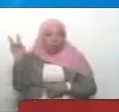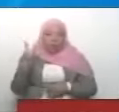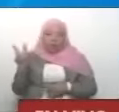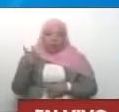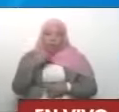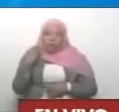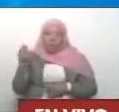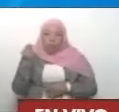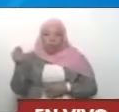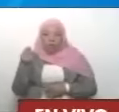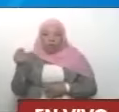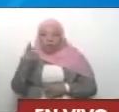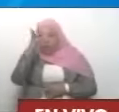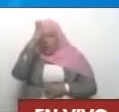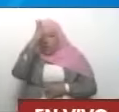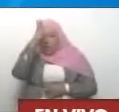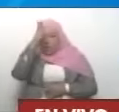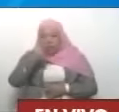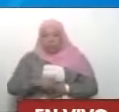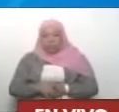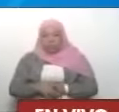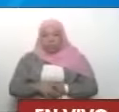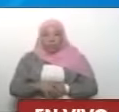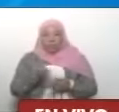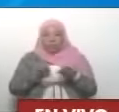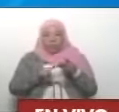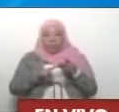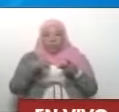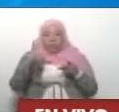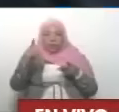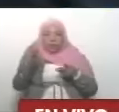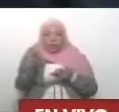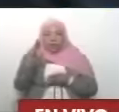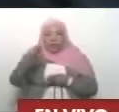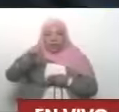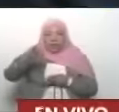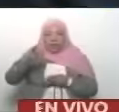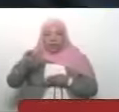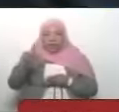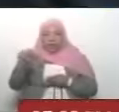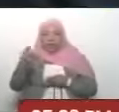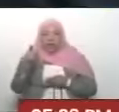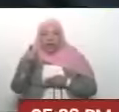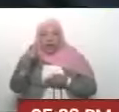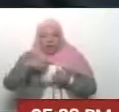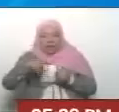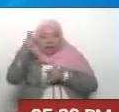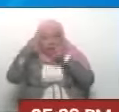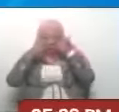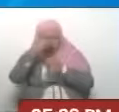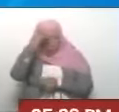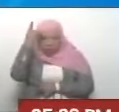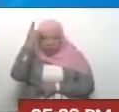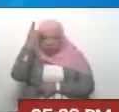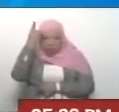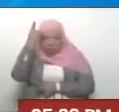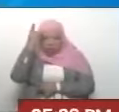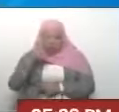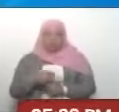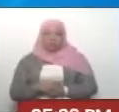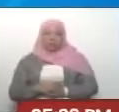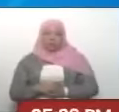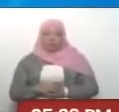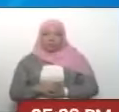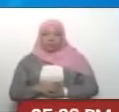Falcón, Daniela Cabello, de Miranda, Mirandina, Y todos ustedes,